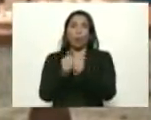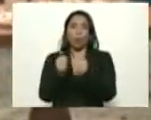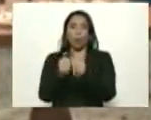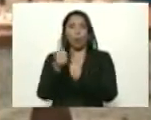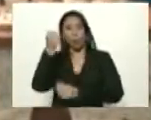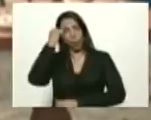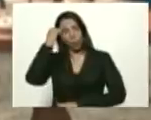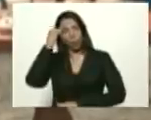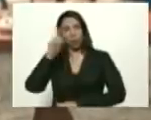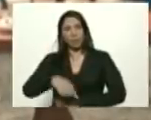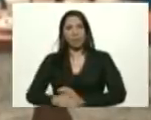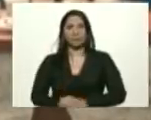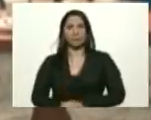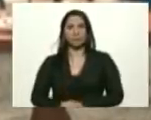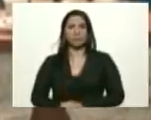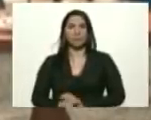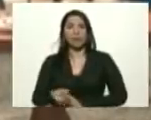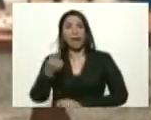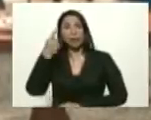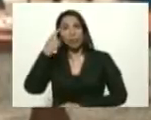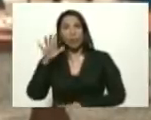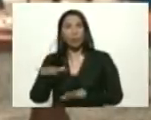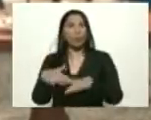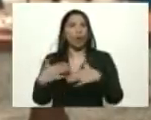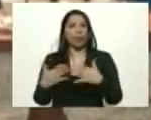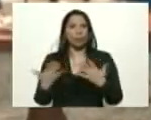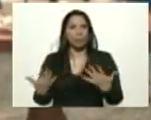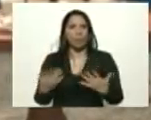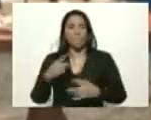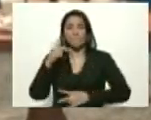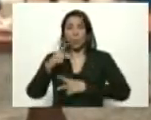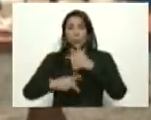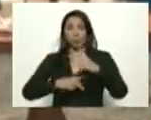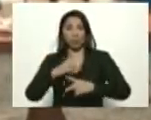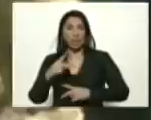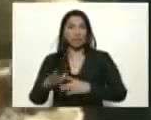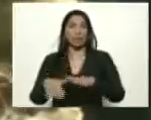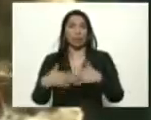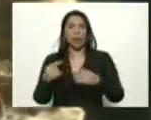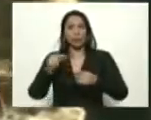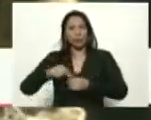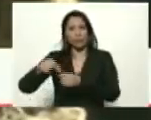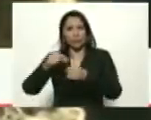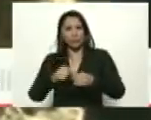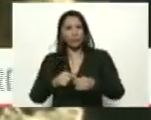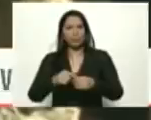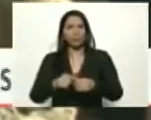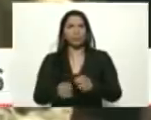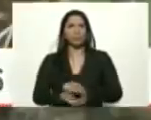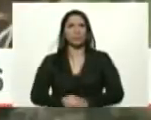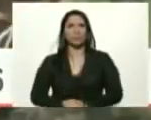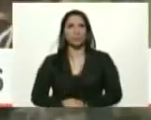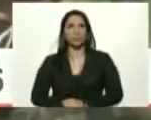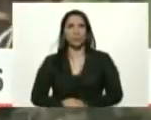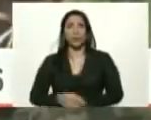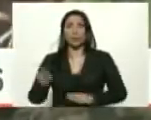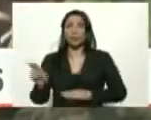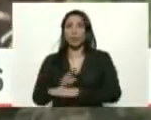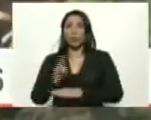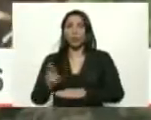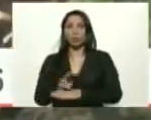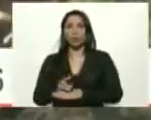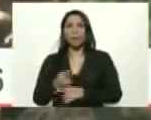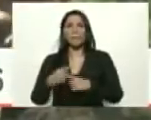importante, presidente. El arroz, cuando se procesa, cuando se cosecha, el malojo se utiliza para los